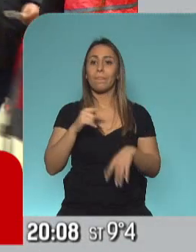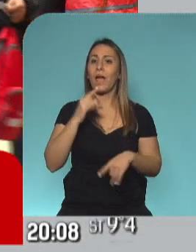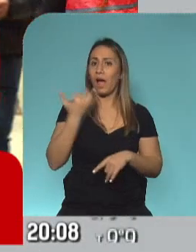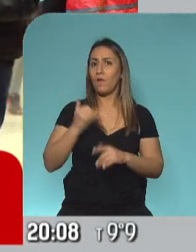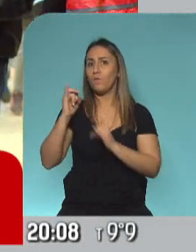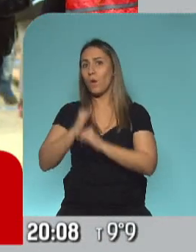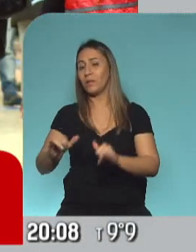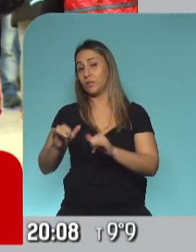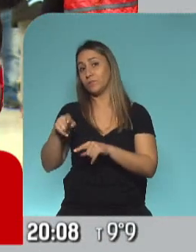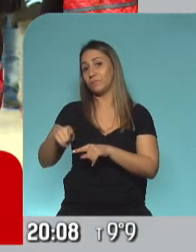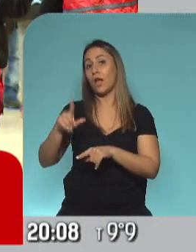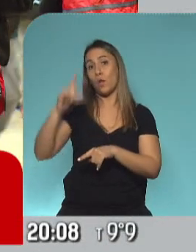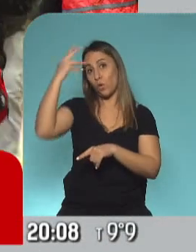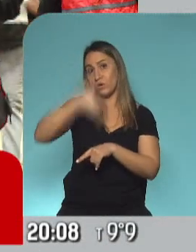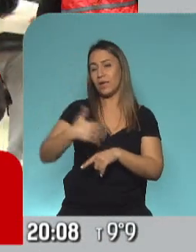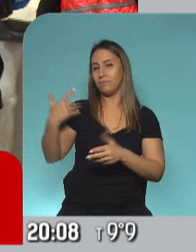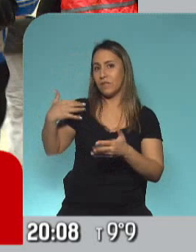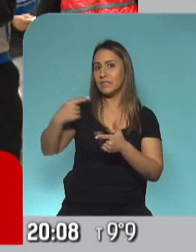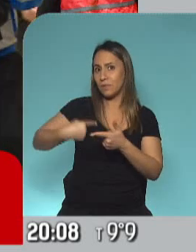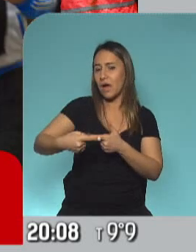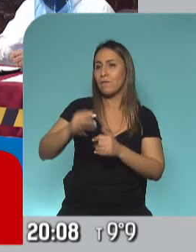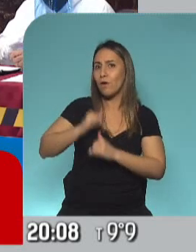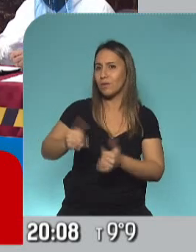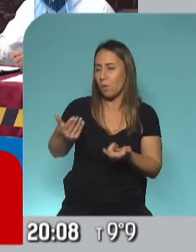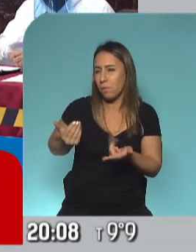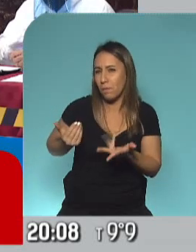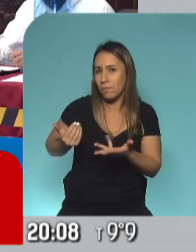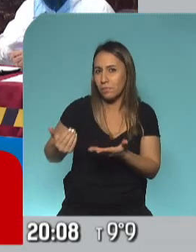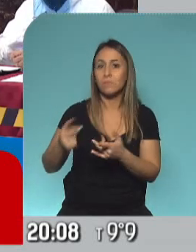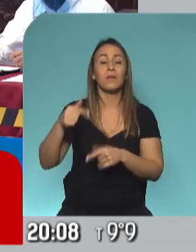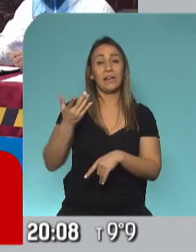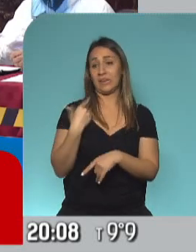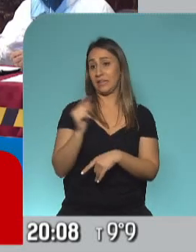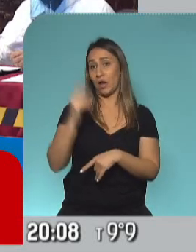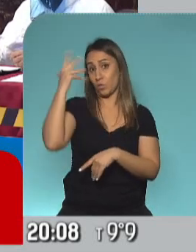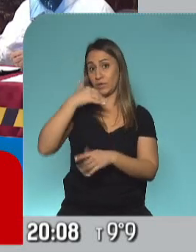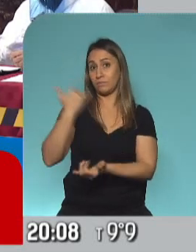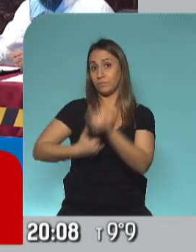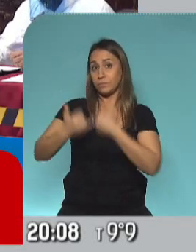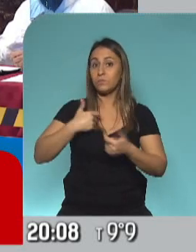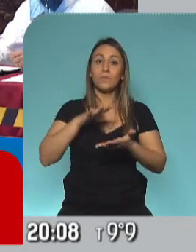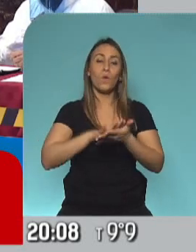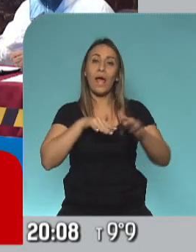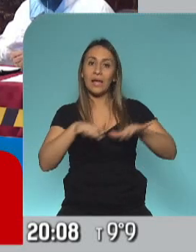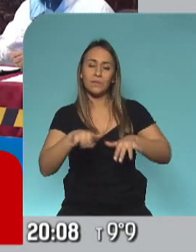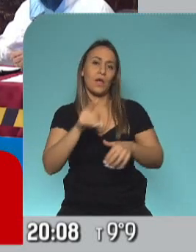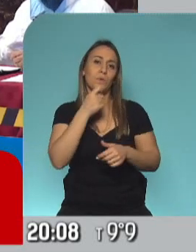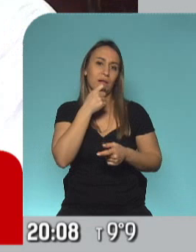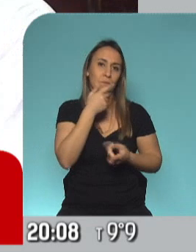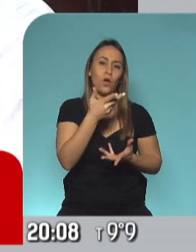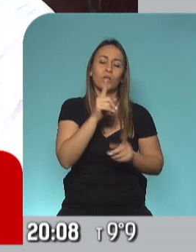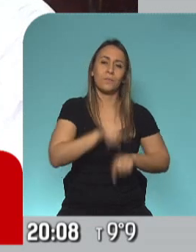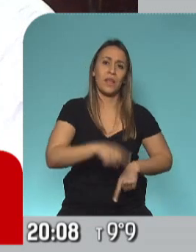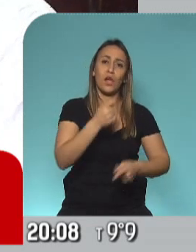tenido Lucía durante toda la semana. Recién me contaban, Lucía, como para ir directamente a actividades o a comercios